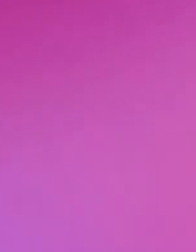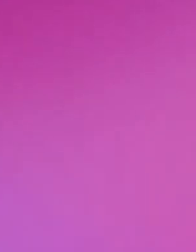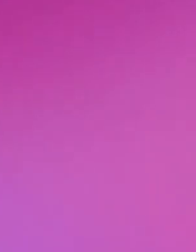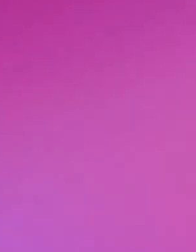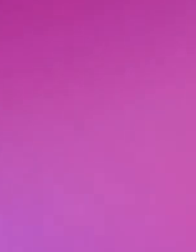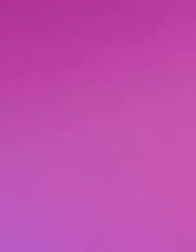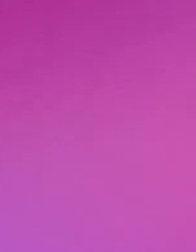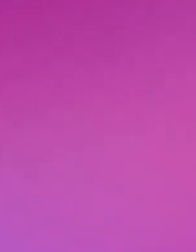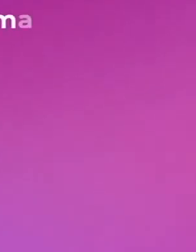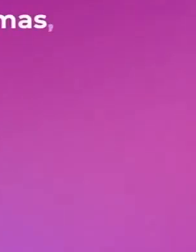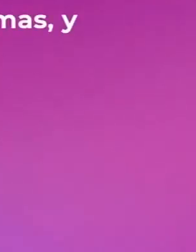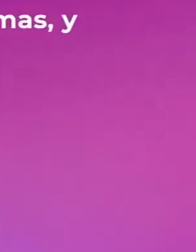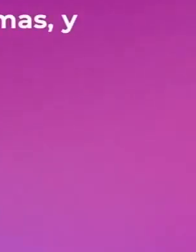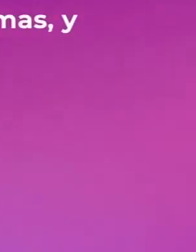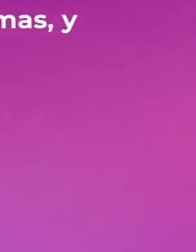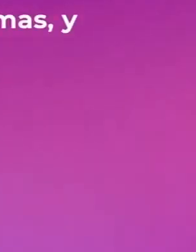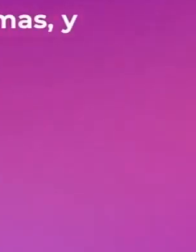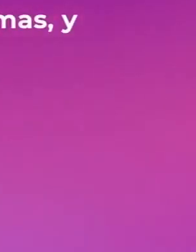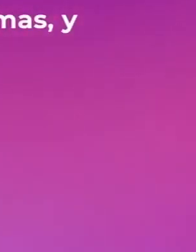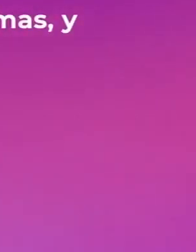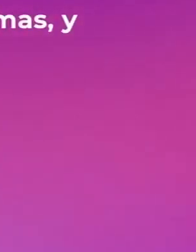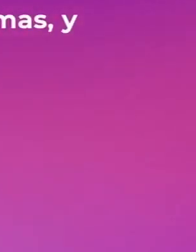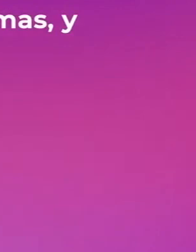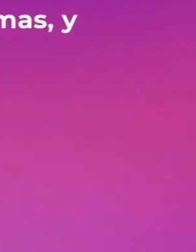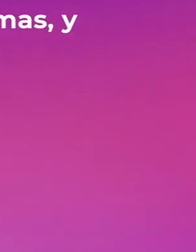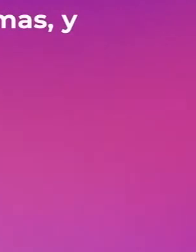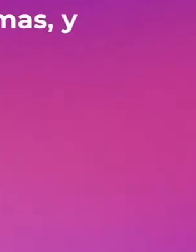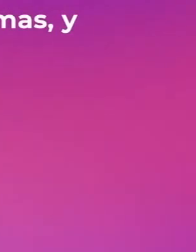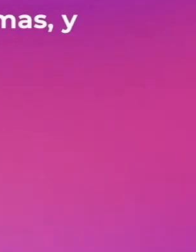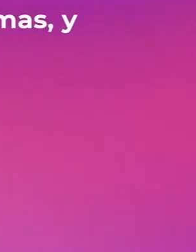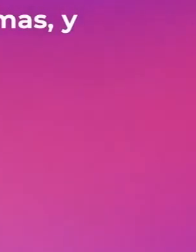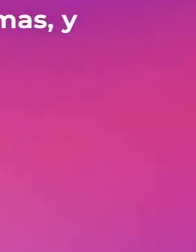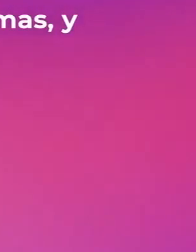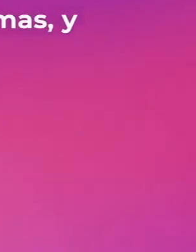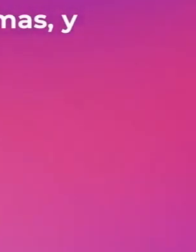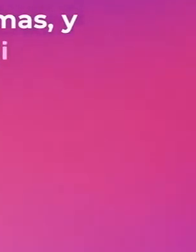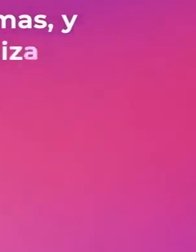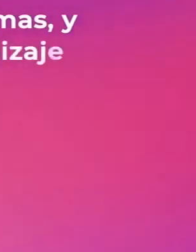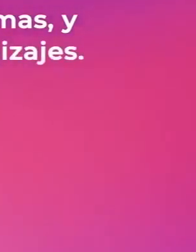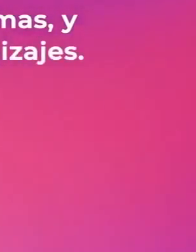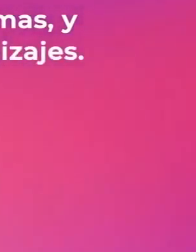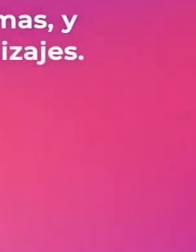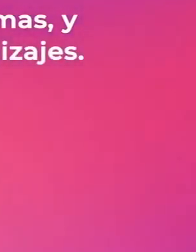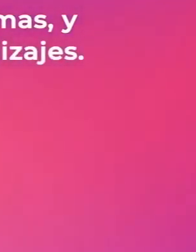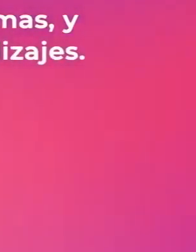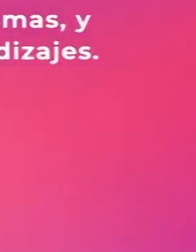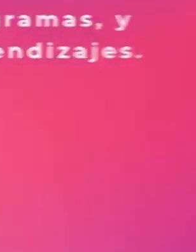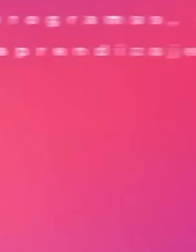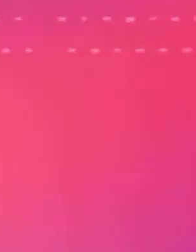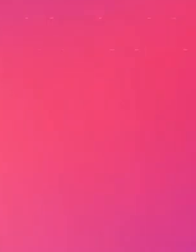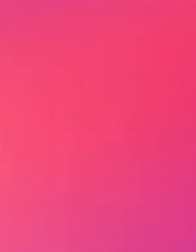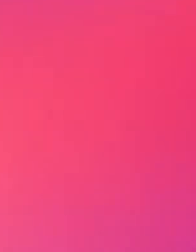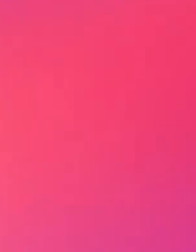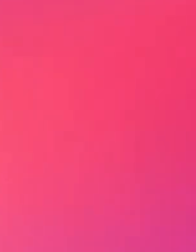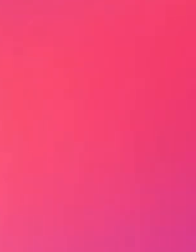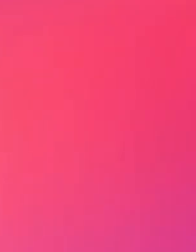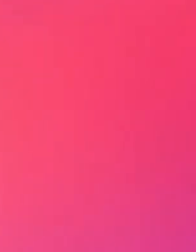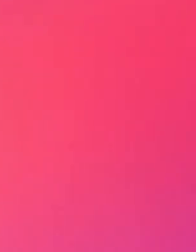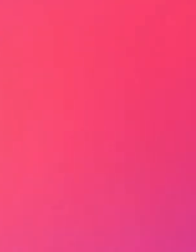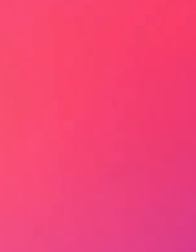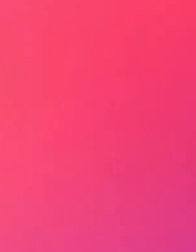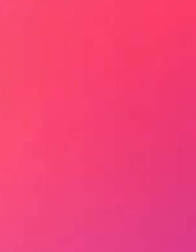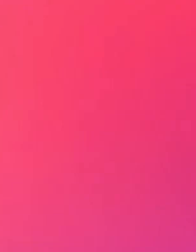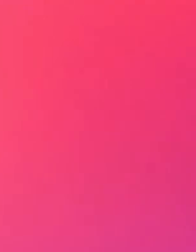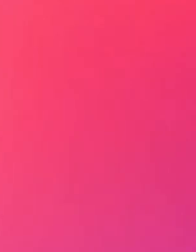aprendeencasa.cep.gov.mx, en donde podrás ver nuevamente los videos de los programas y además encontrarás actividades para fortalecer tus